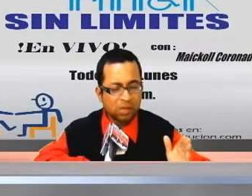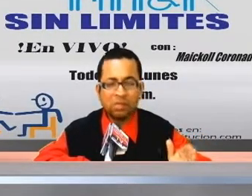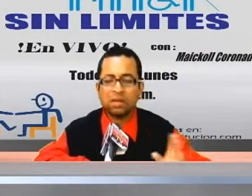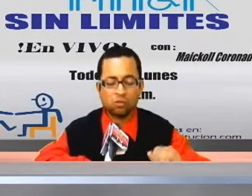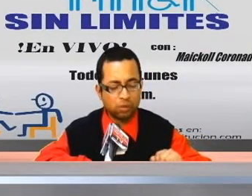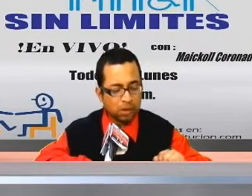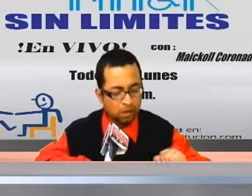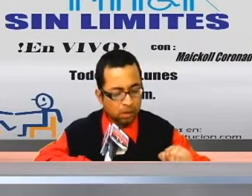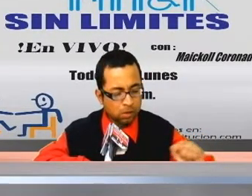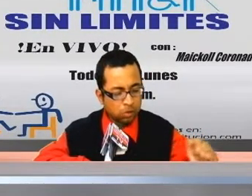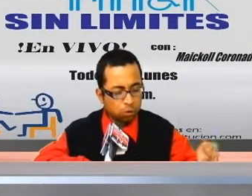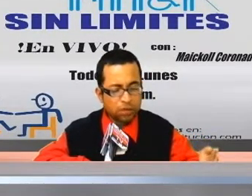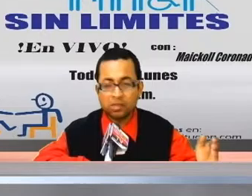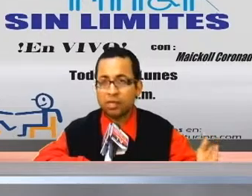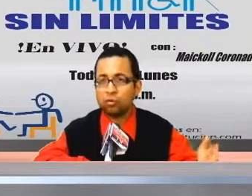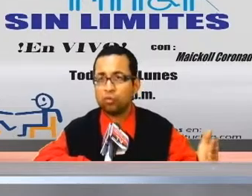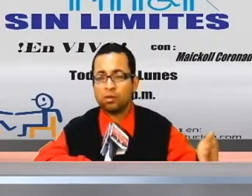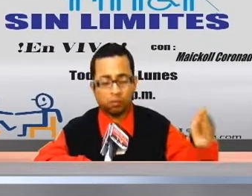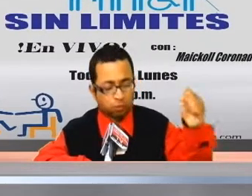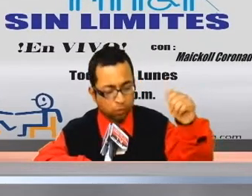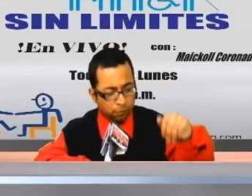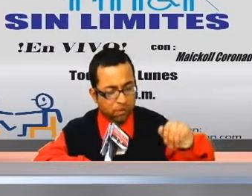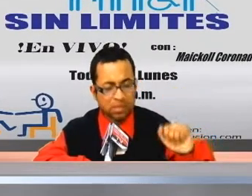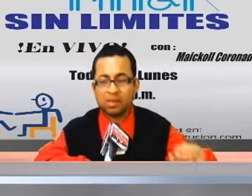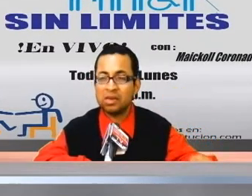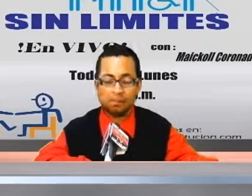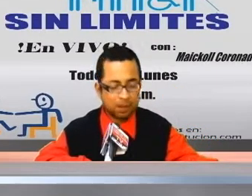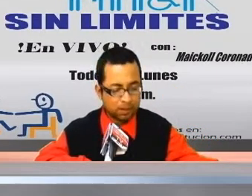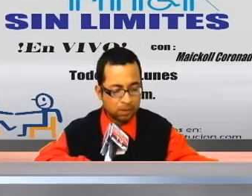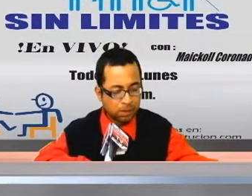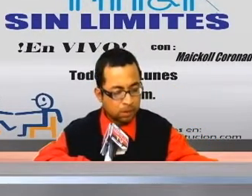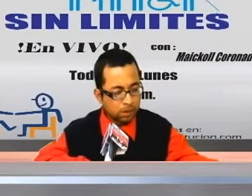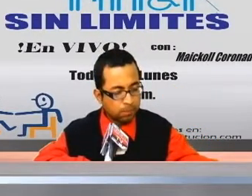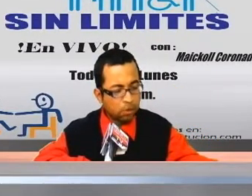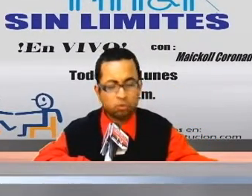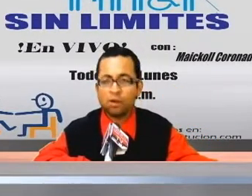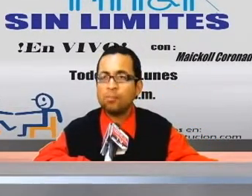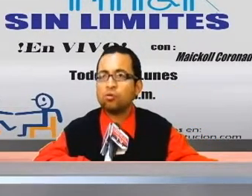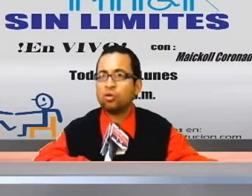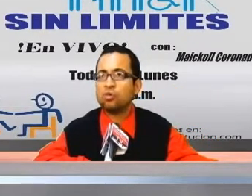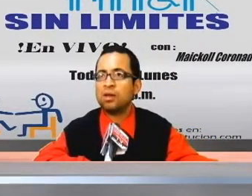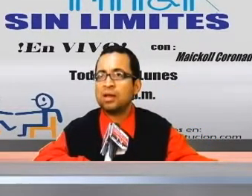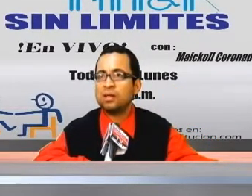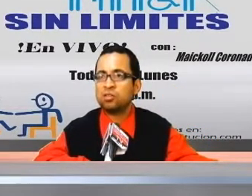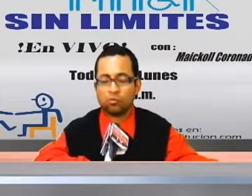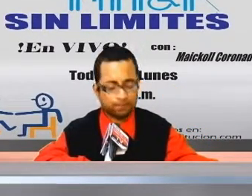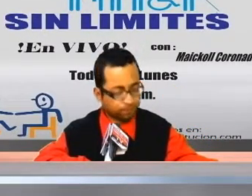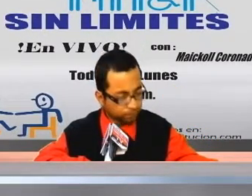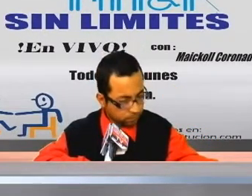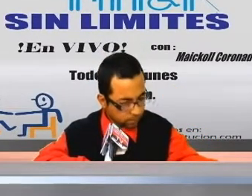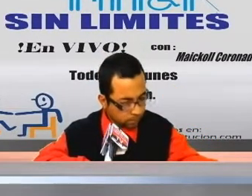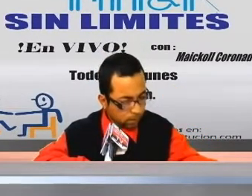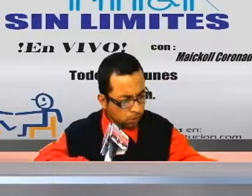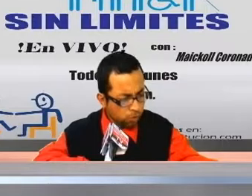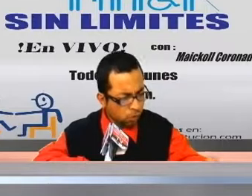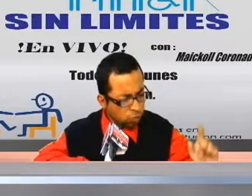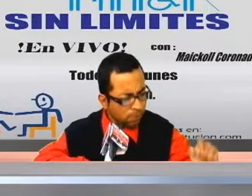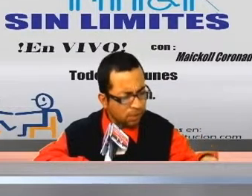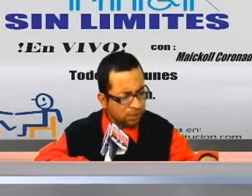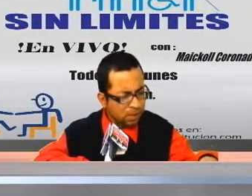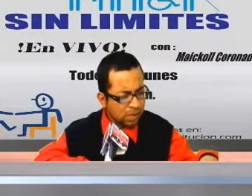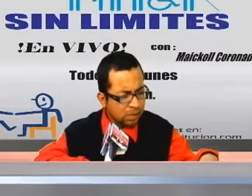Monetario Internacional, donde fue sede Lima, mejor dicho, el Museo de la Nación,